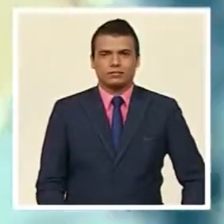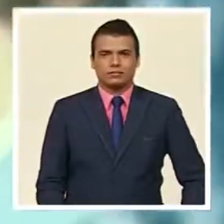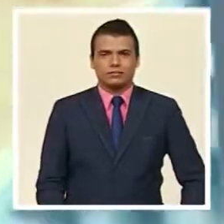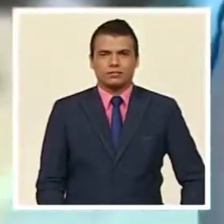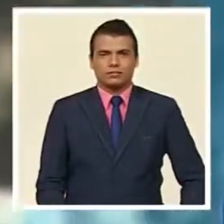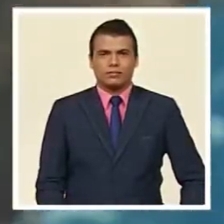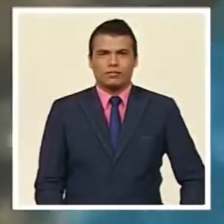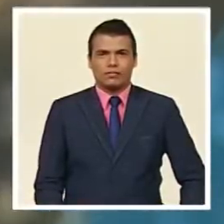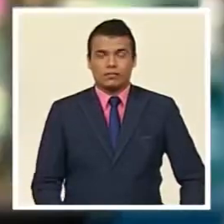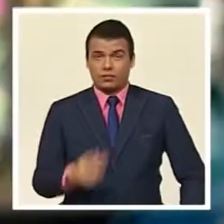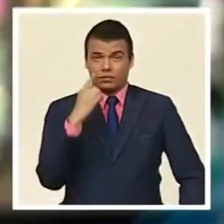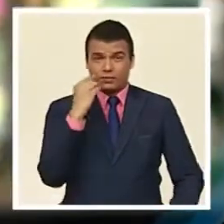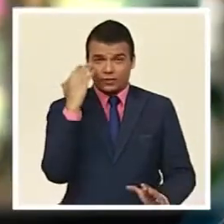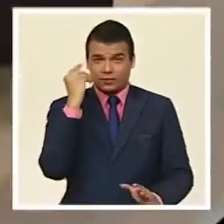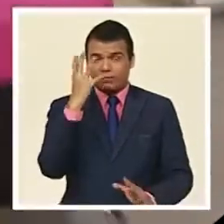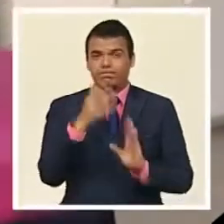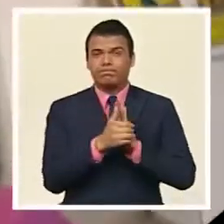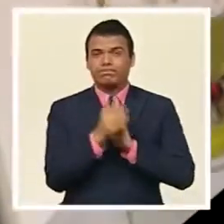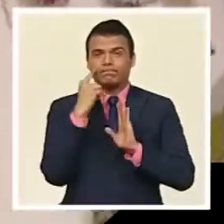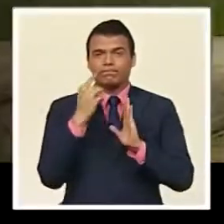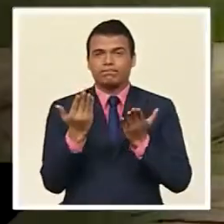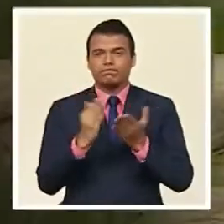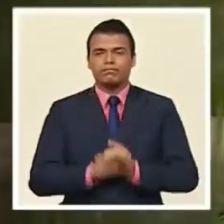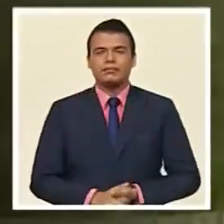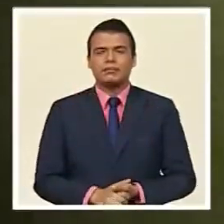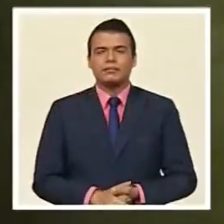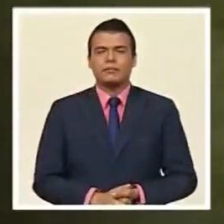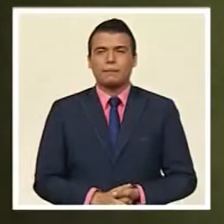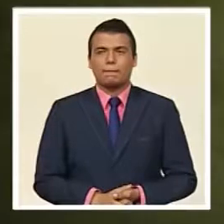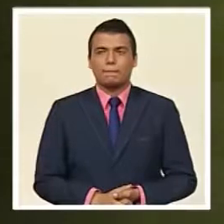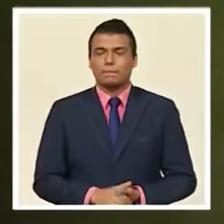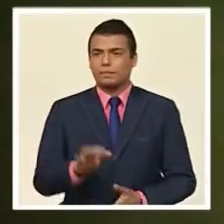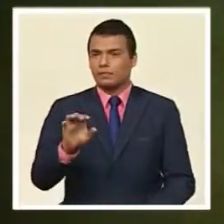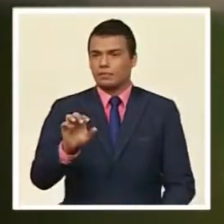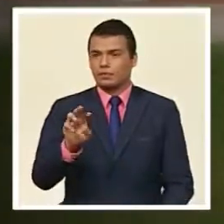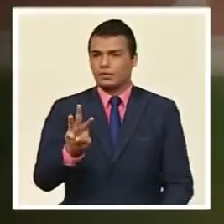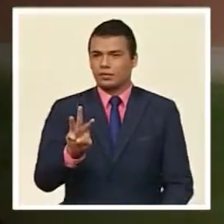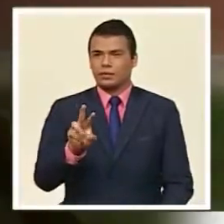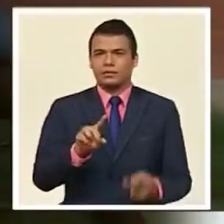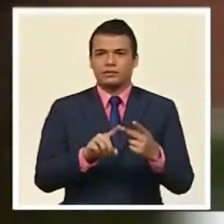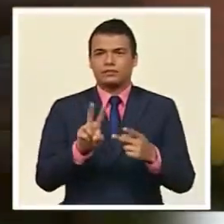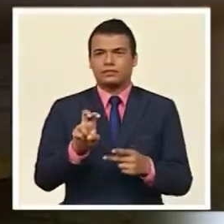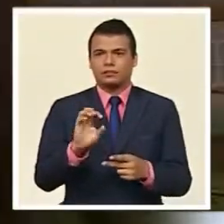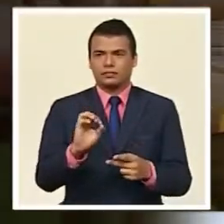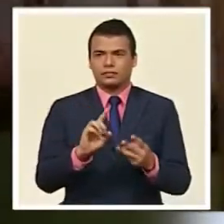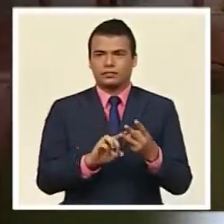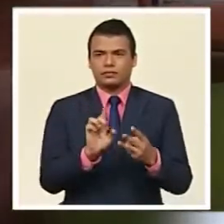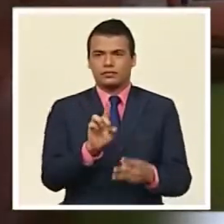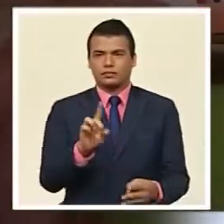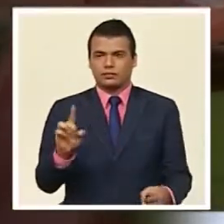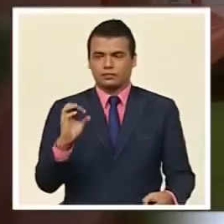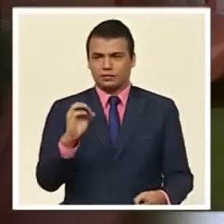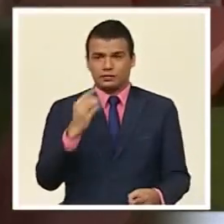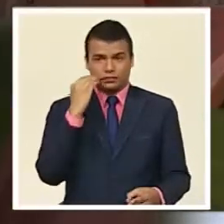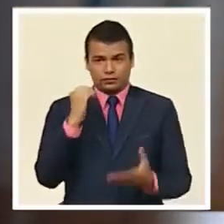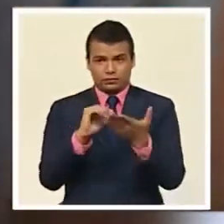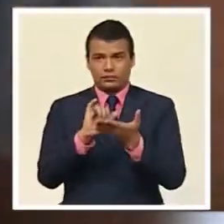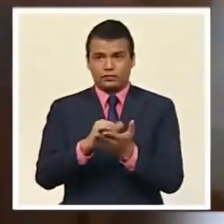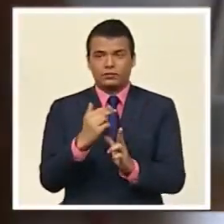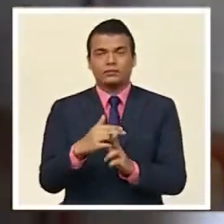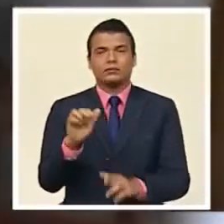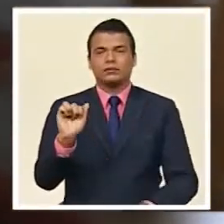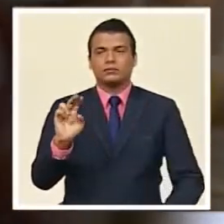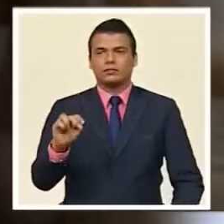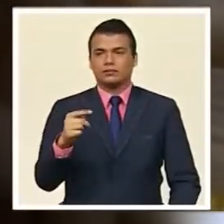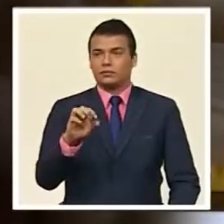bellas y talentosas en Telepacífico Noticias. 93, 70, 110 son las medidas de Ángela